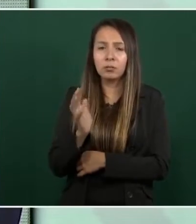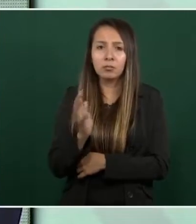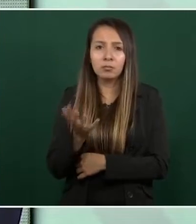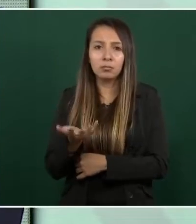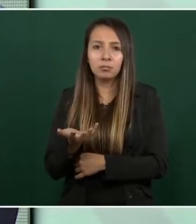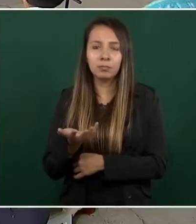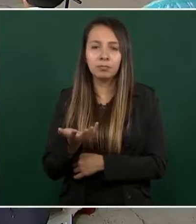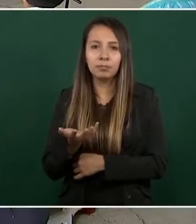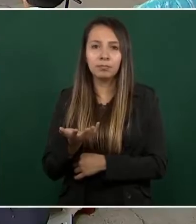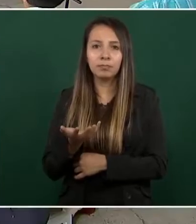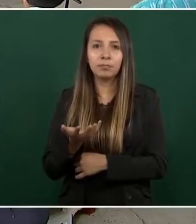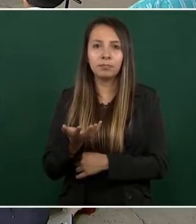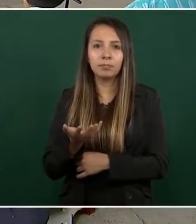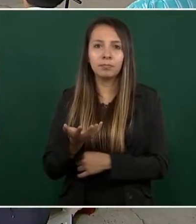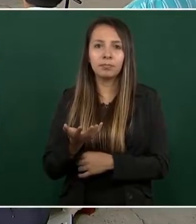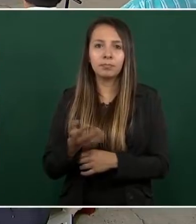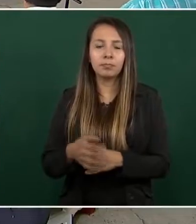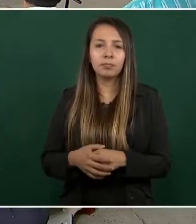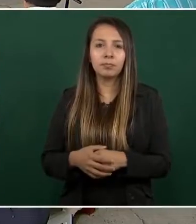La